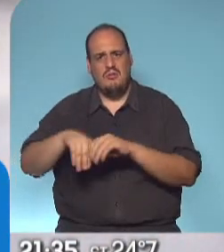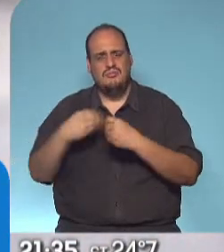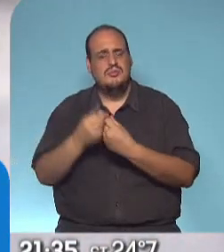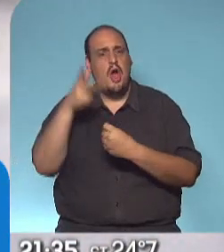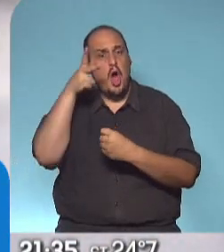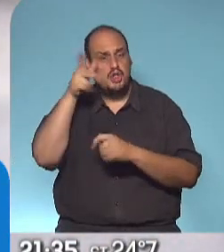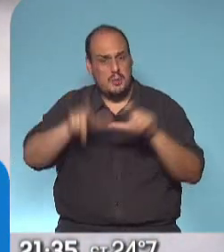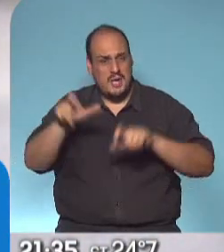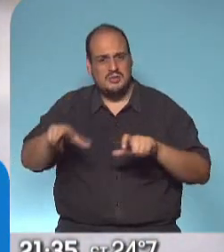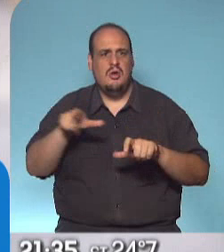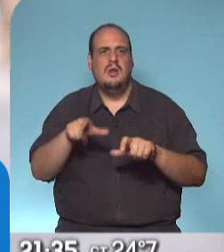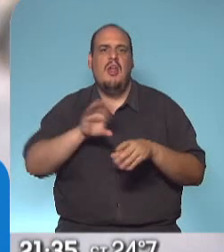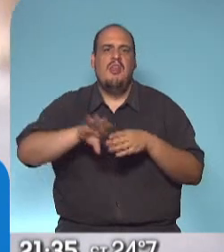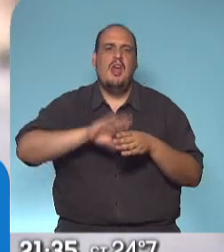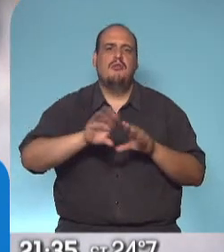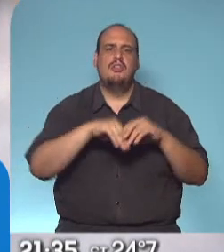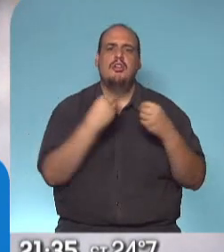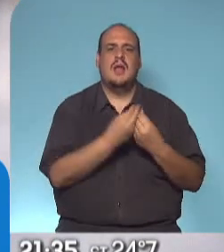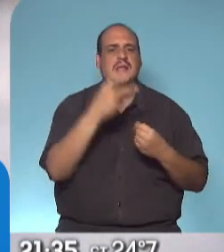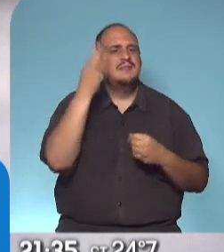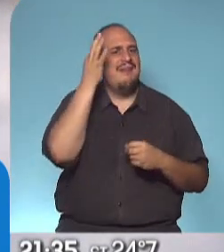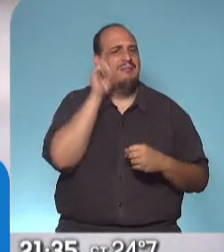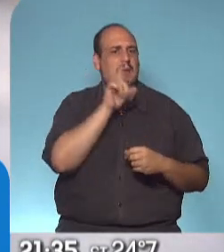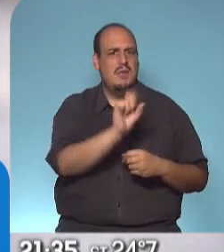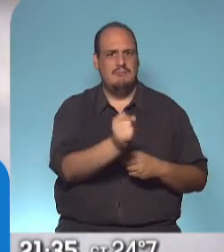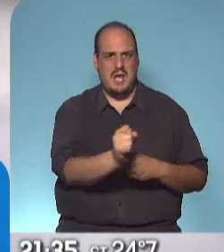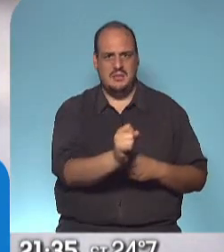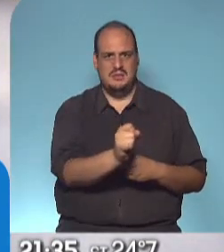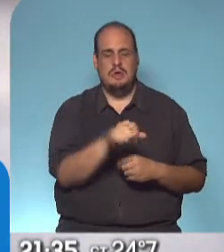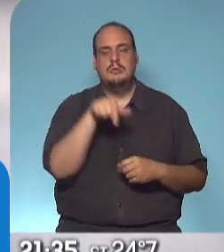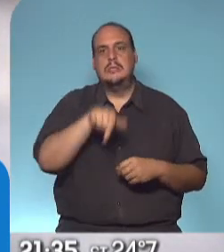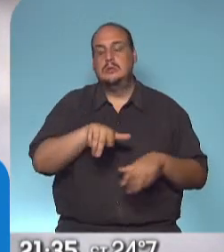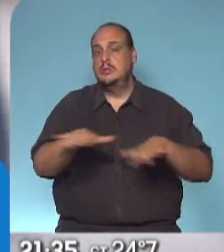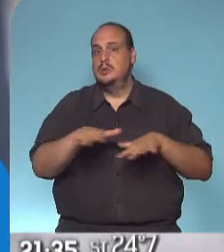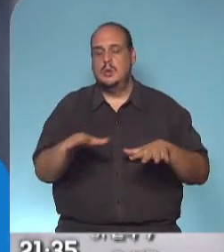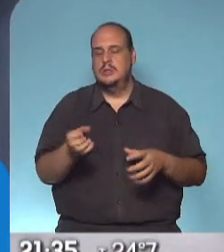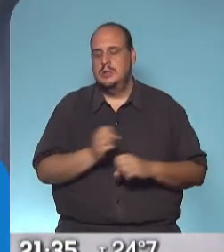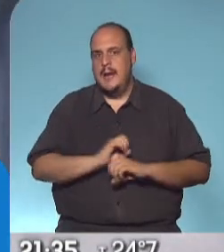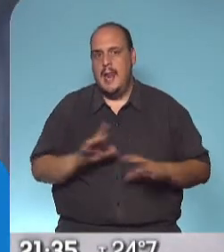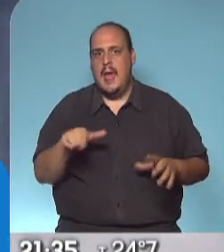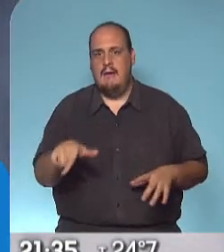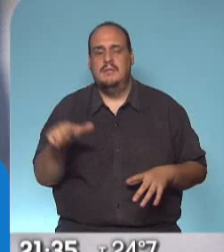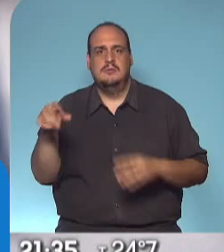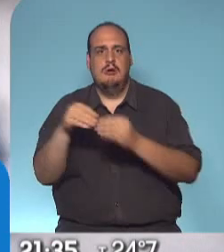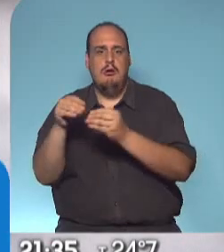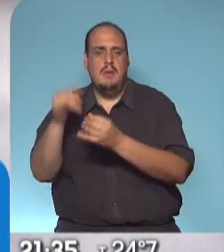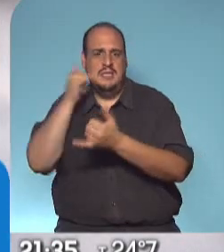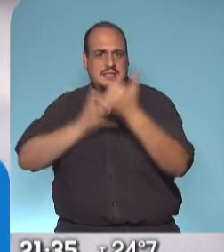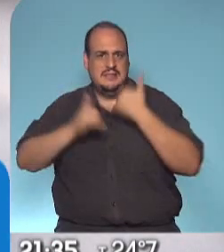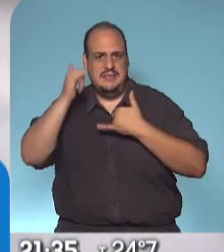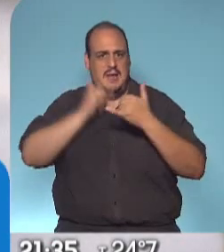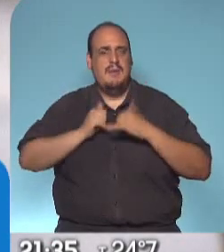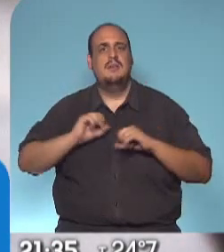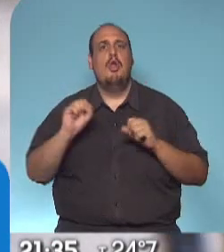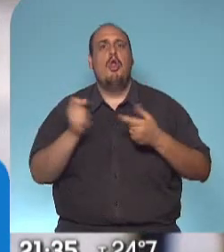pesos. Y en el día de hoy nos encontramos con la situación ya desesperante del llamado de compañeras que nos dicen de que el dueño no